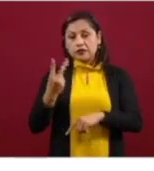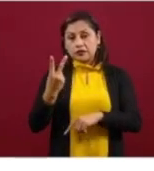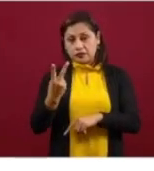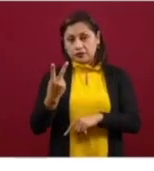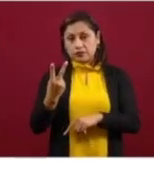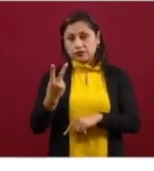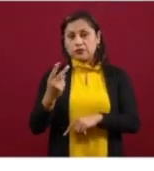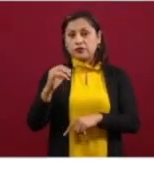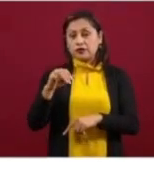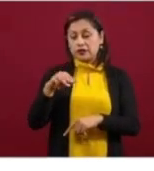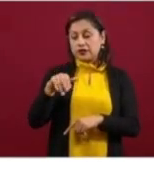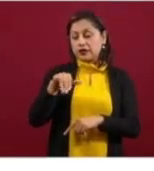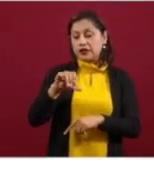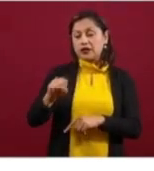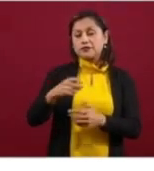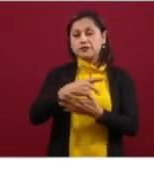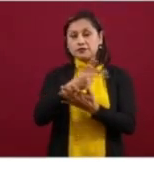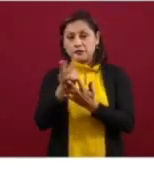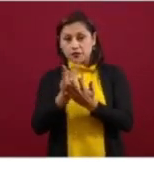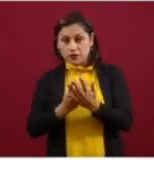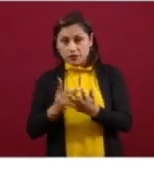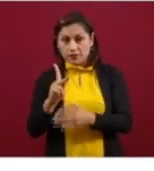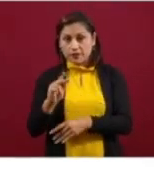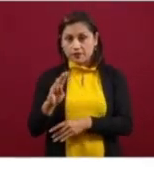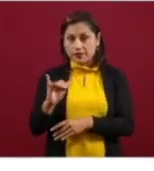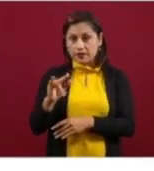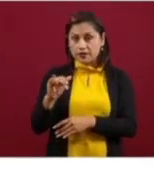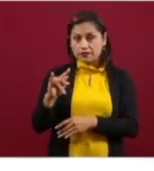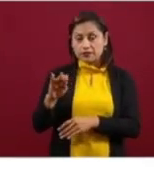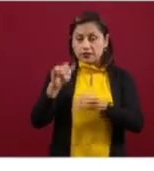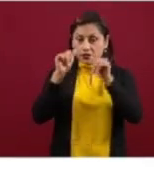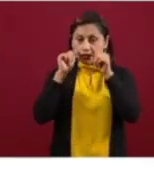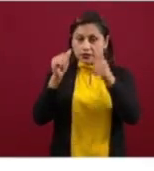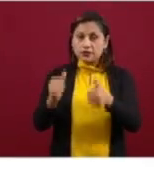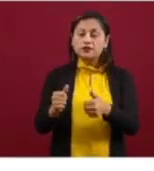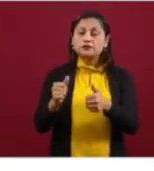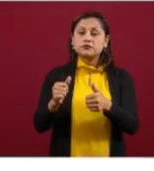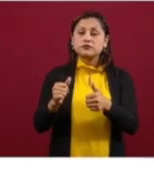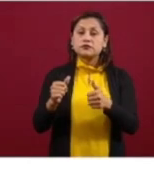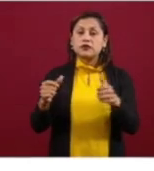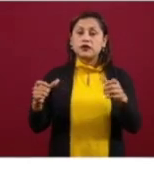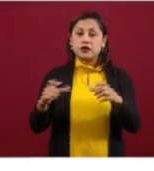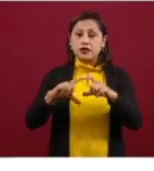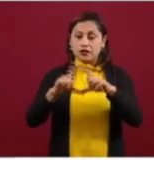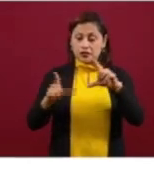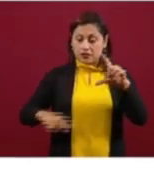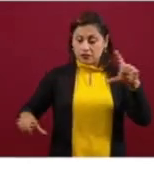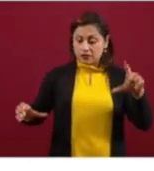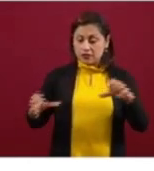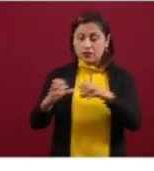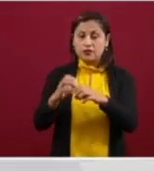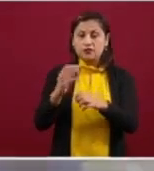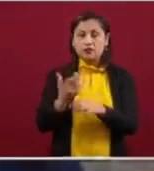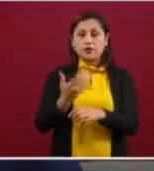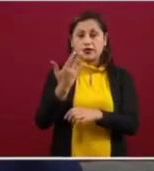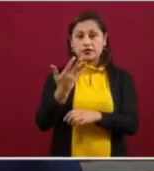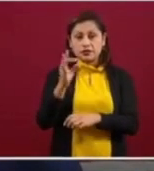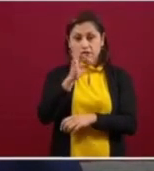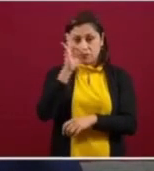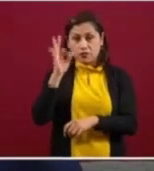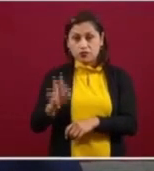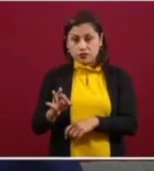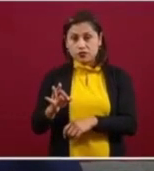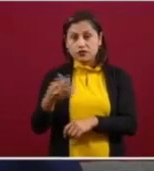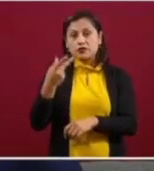james bienestar atienden el 55 por ciento de la población mexicana dicen y sin embargo